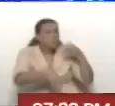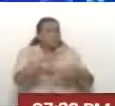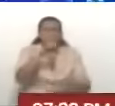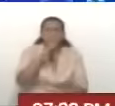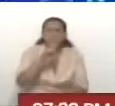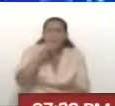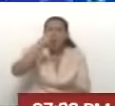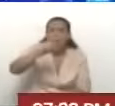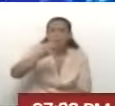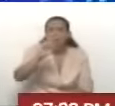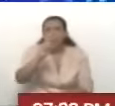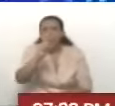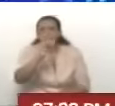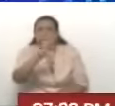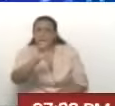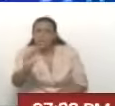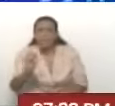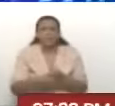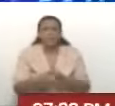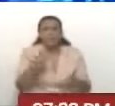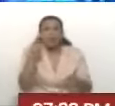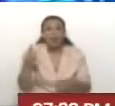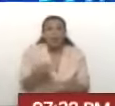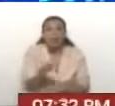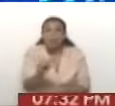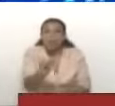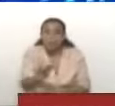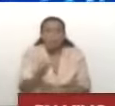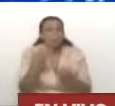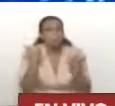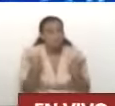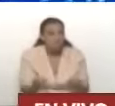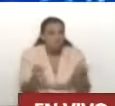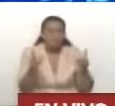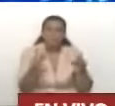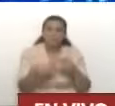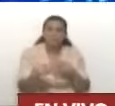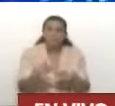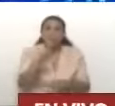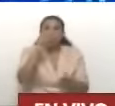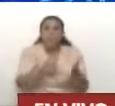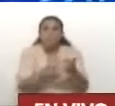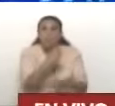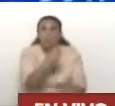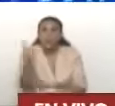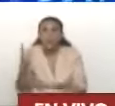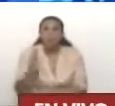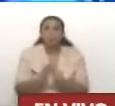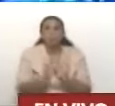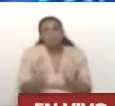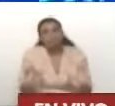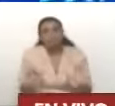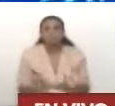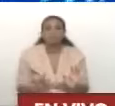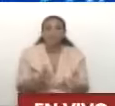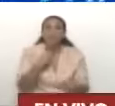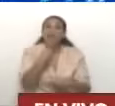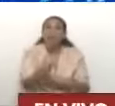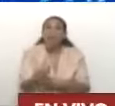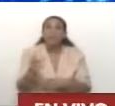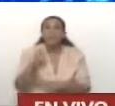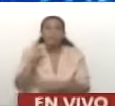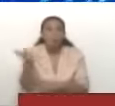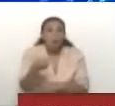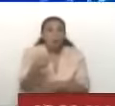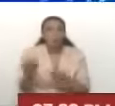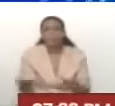Noticias, leo El Correo del Orinoco, buenísimo. Bien. 2001, La Voz de Guarena,